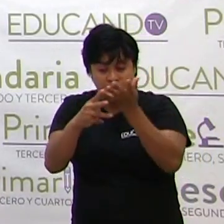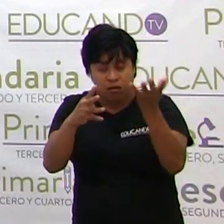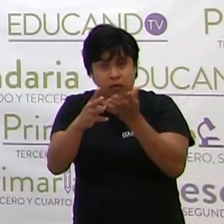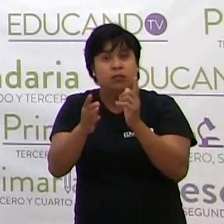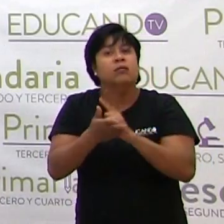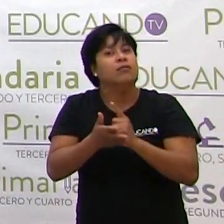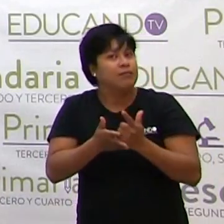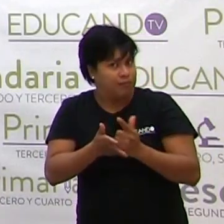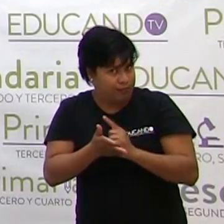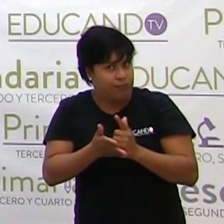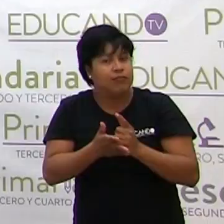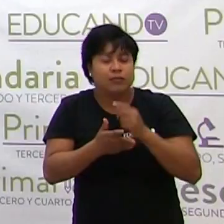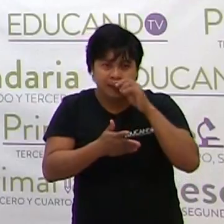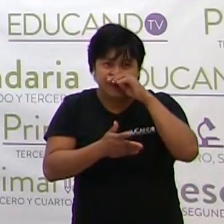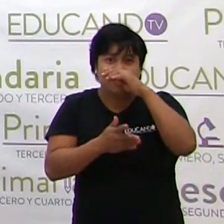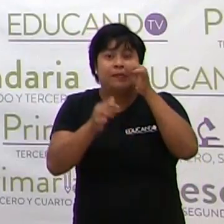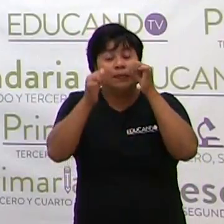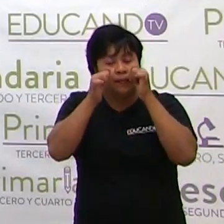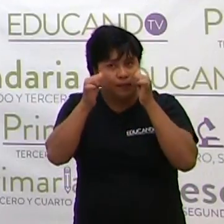Mucha atención.